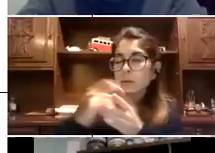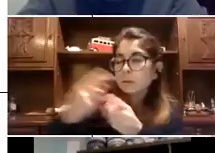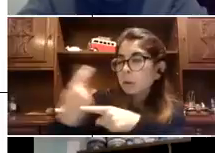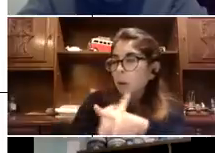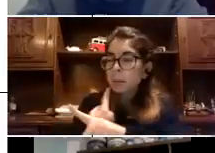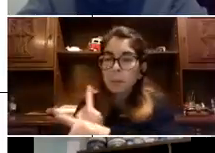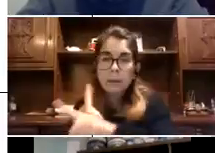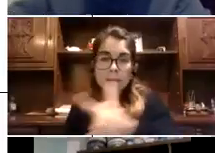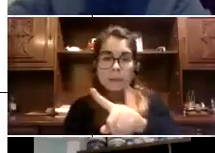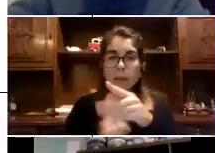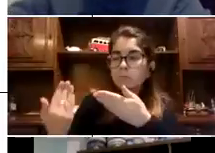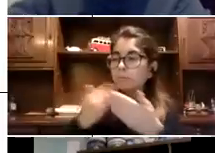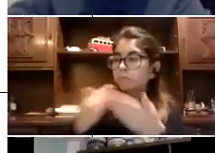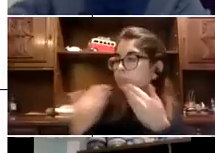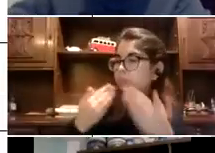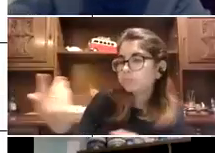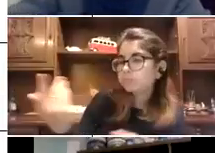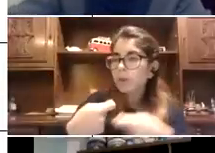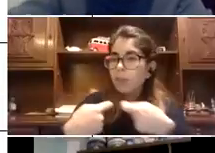sus compañeros.